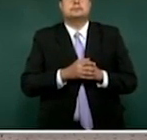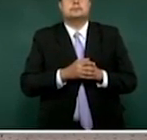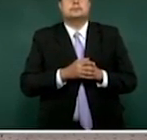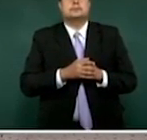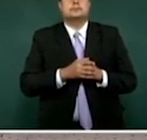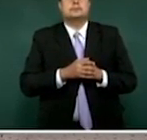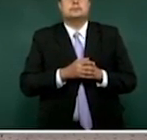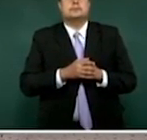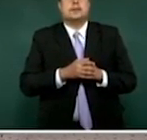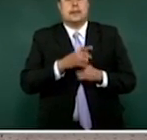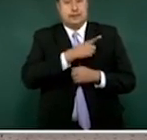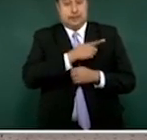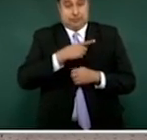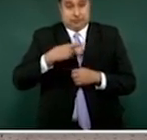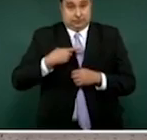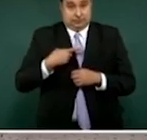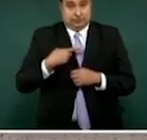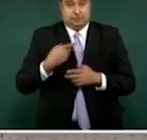debemos de